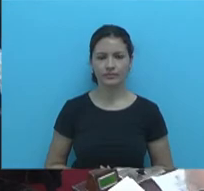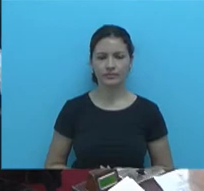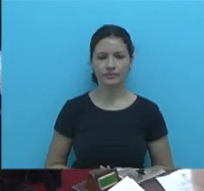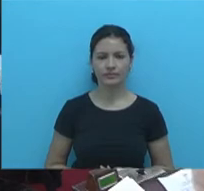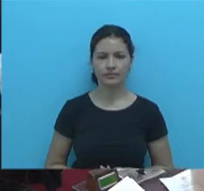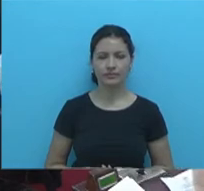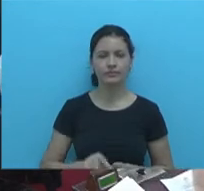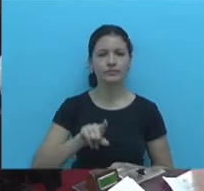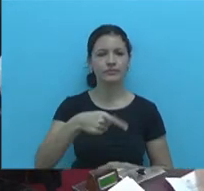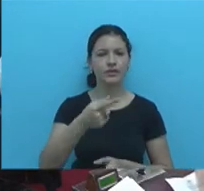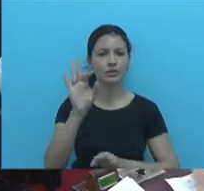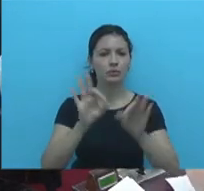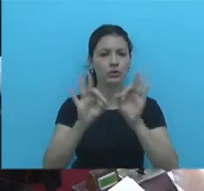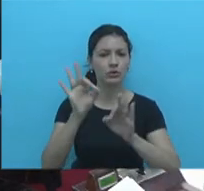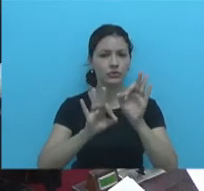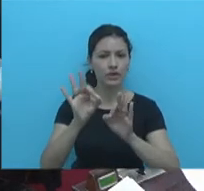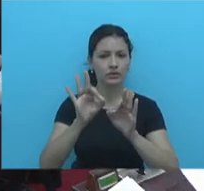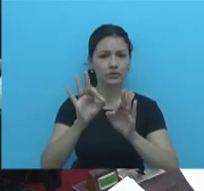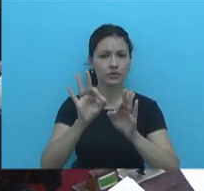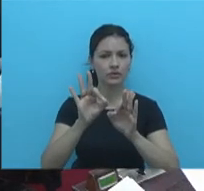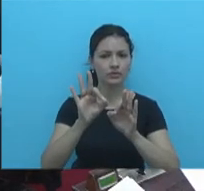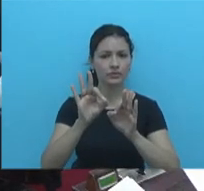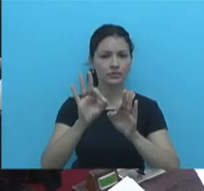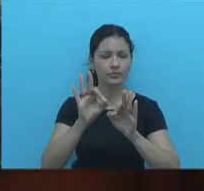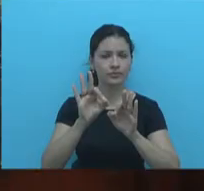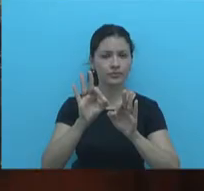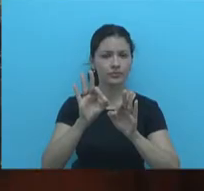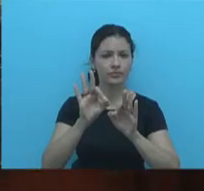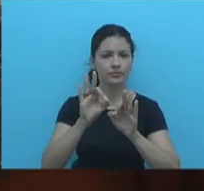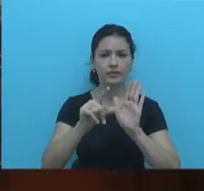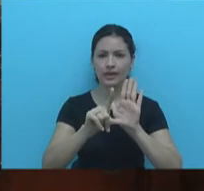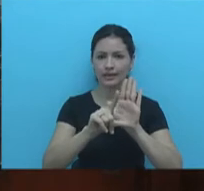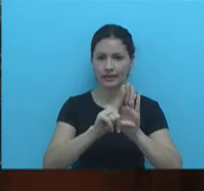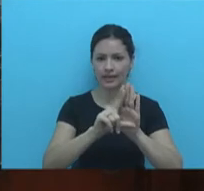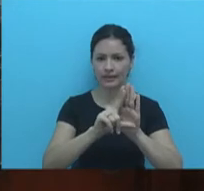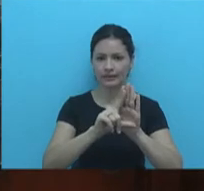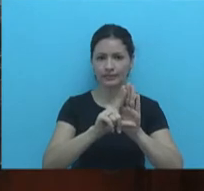El próximo proyecto que vamos a leer es el proyecto de ley